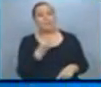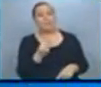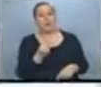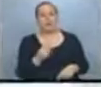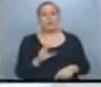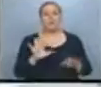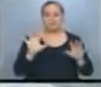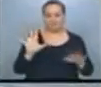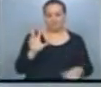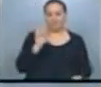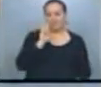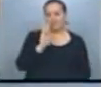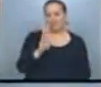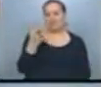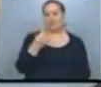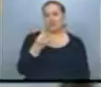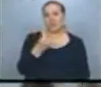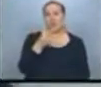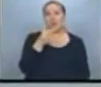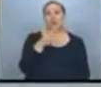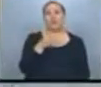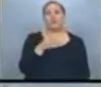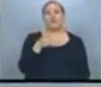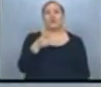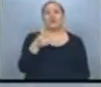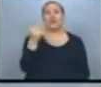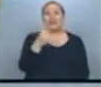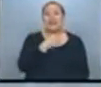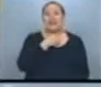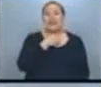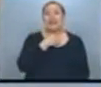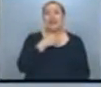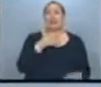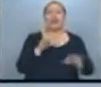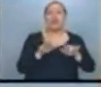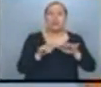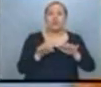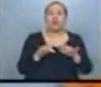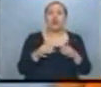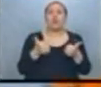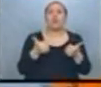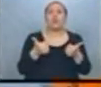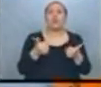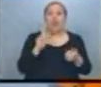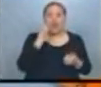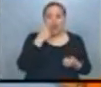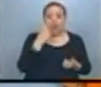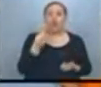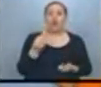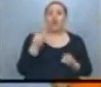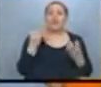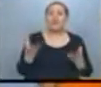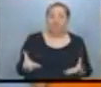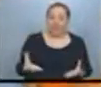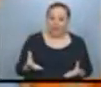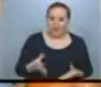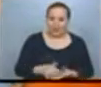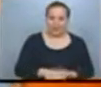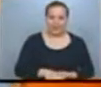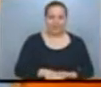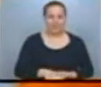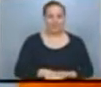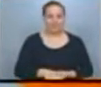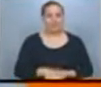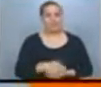bueno, escuchen, seguramente usted en casa tiene intenciones de cambiar la computadora. Muy buenas noticias. ¿Cómo le va, Gorodish? ¿Cómo anda?